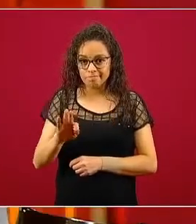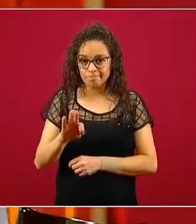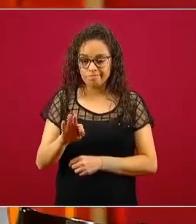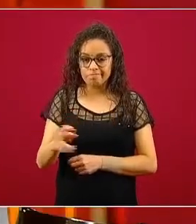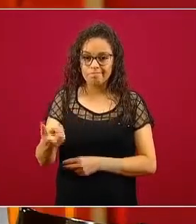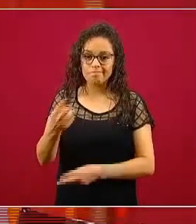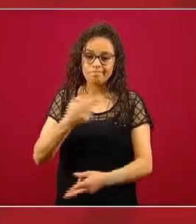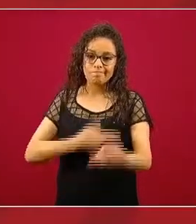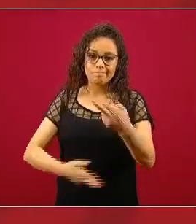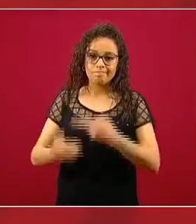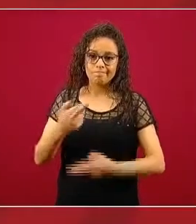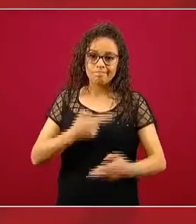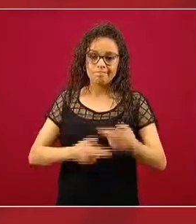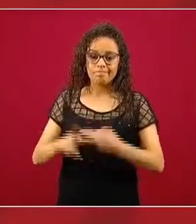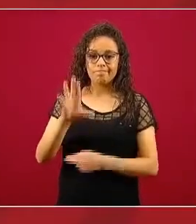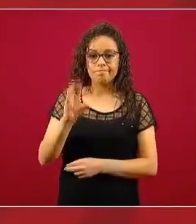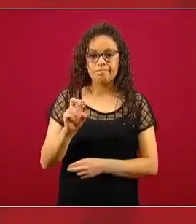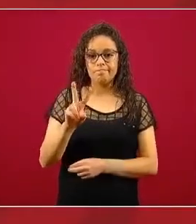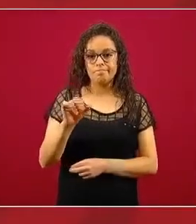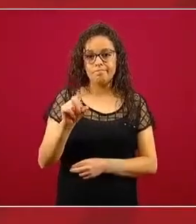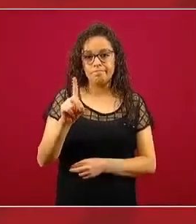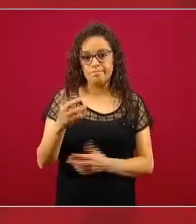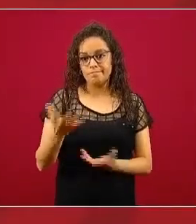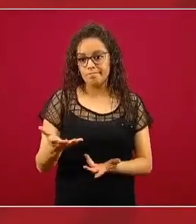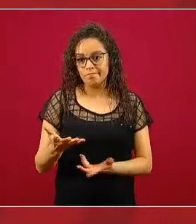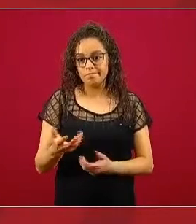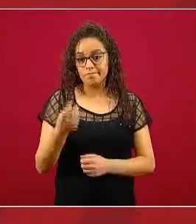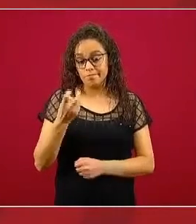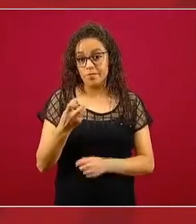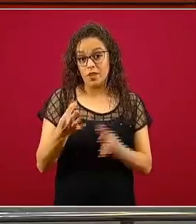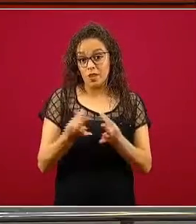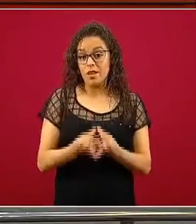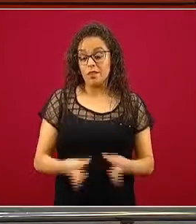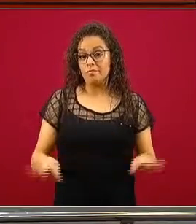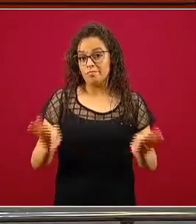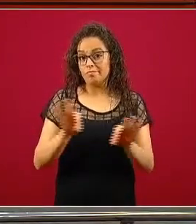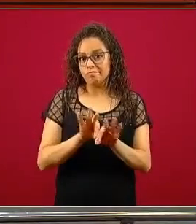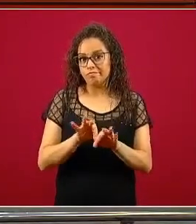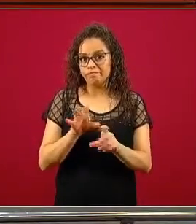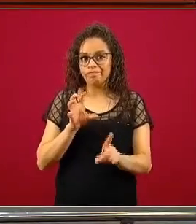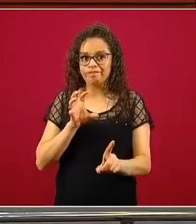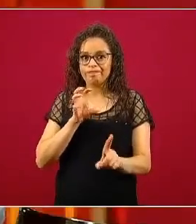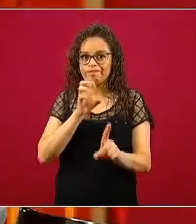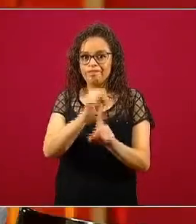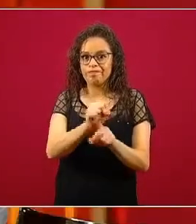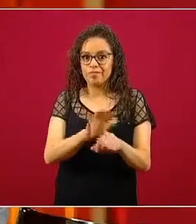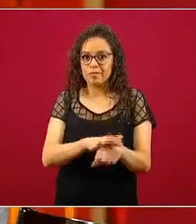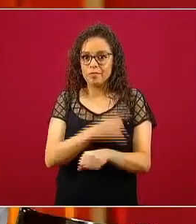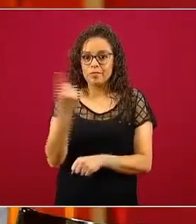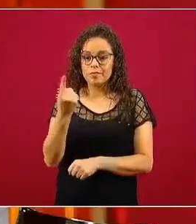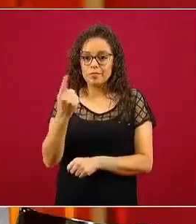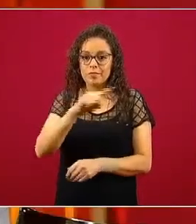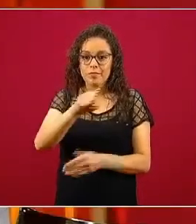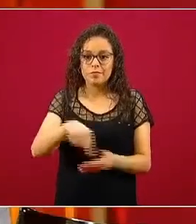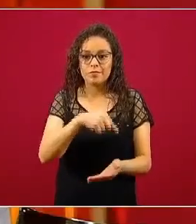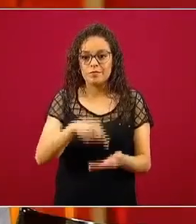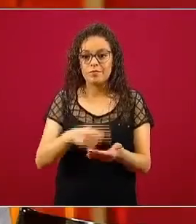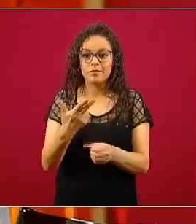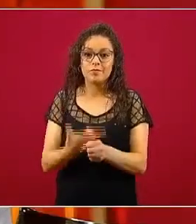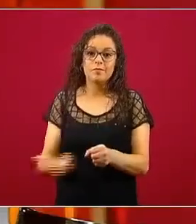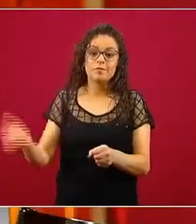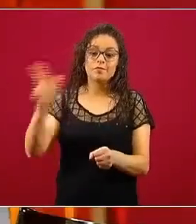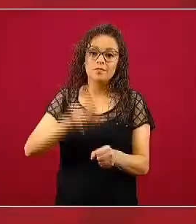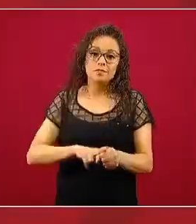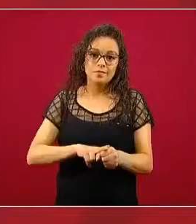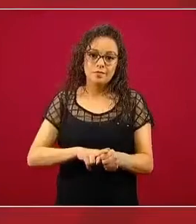COVID. Y el reto es importante porque nuevamente la ocupación hospitalaria puede